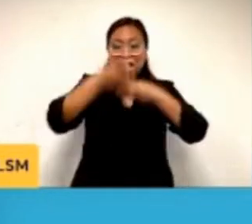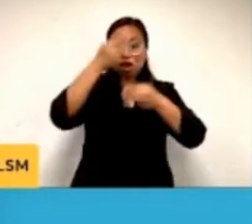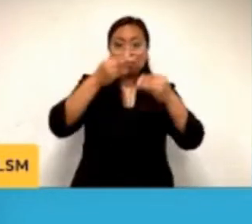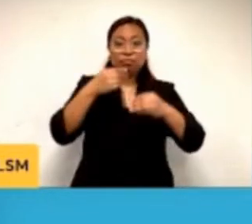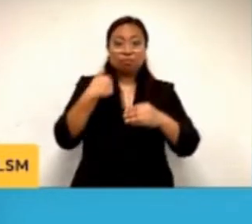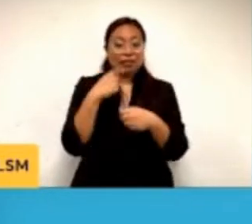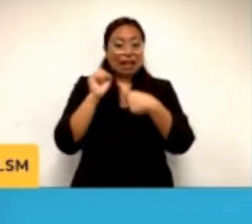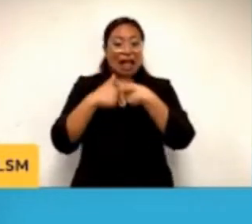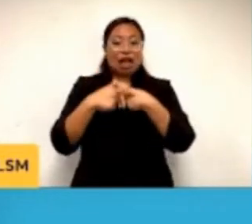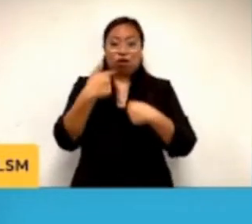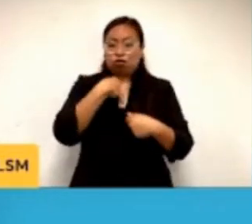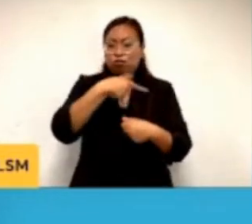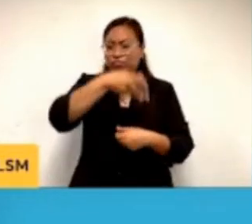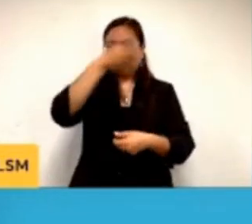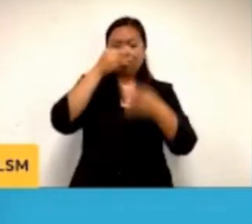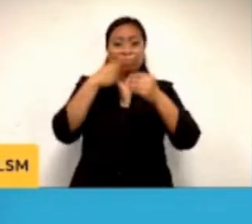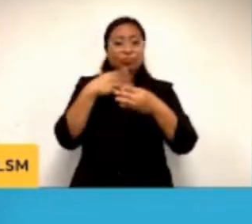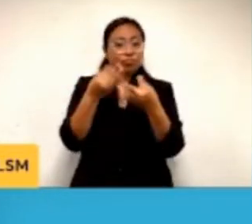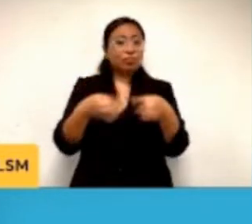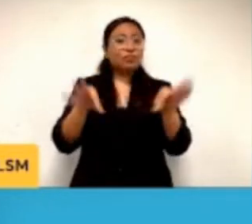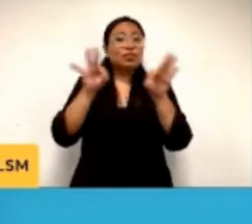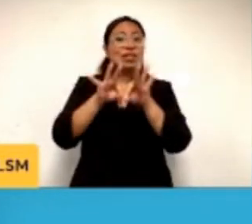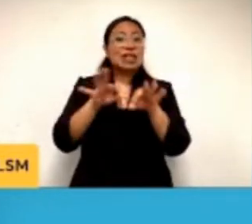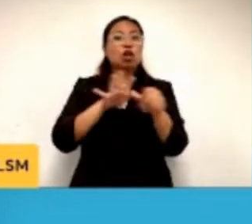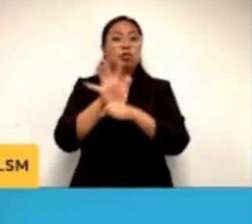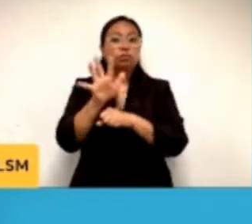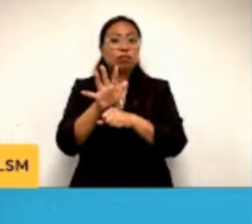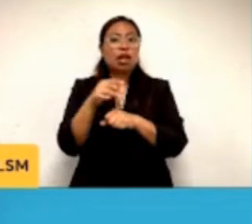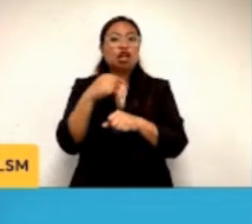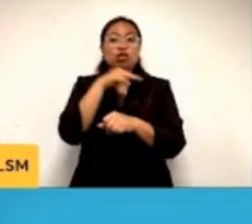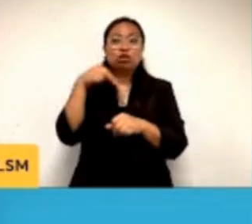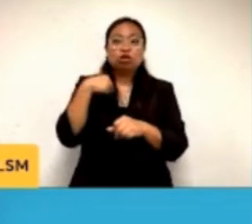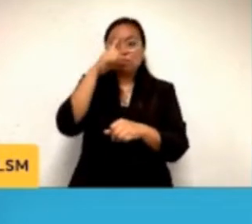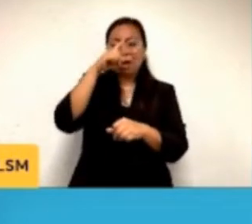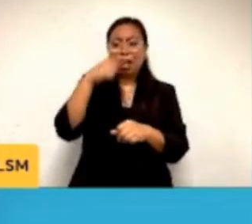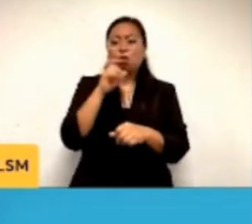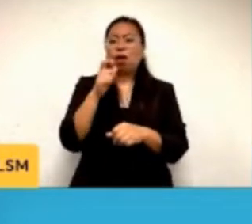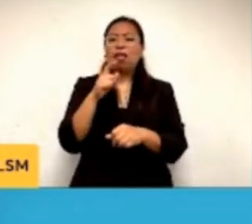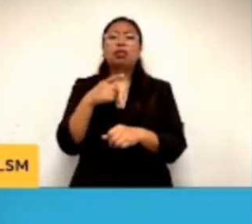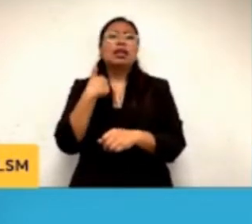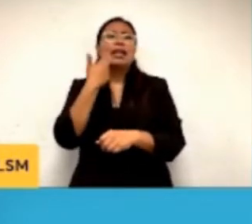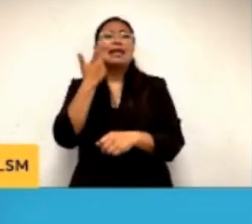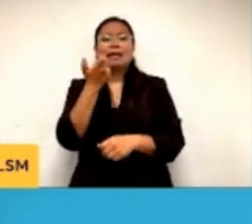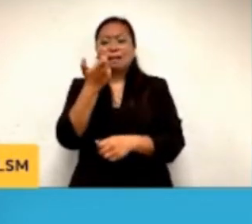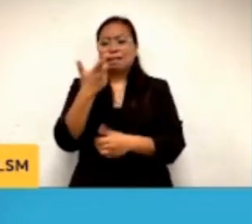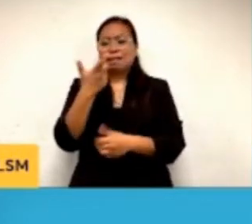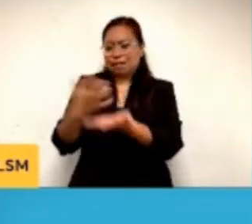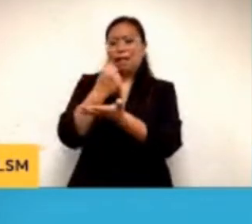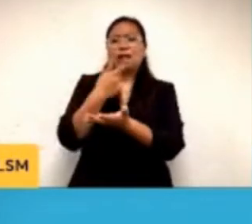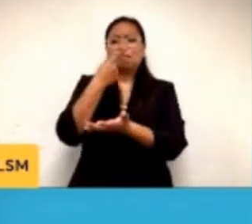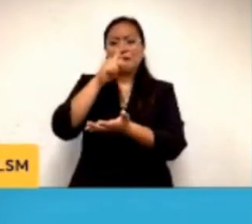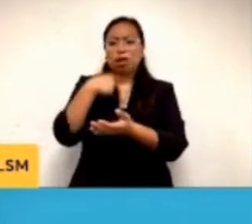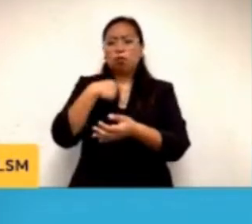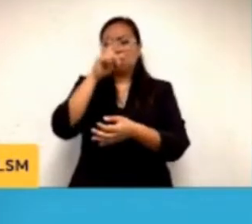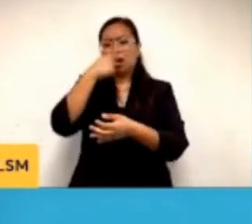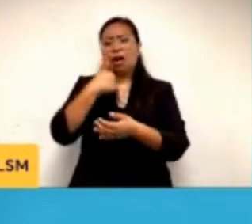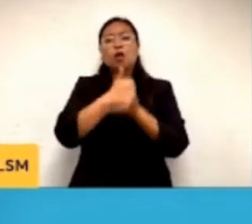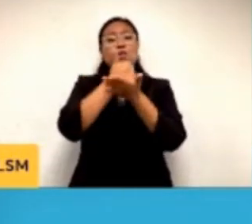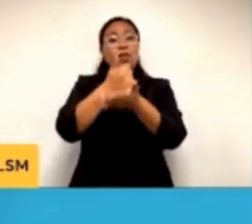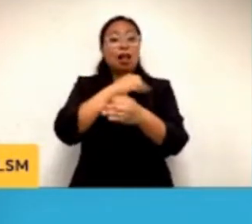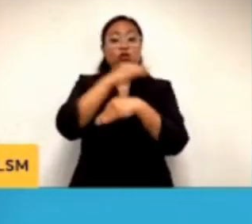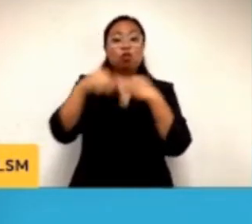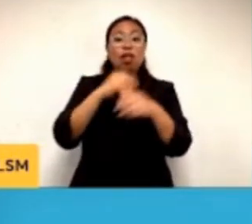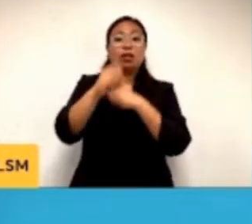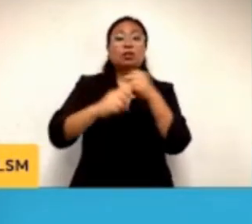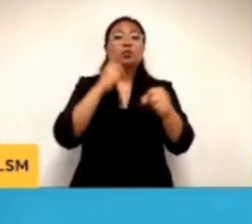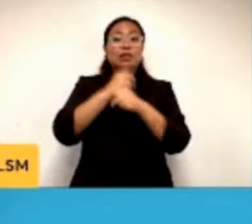aprendido sobre la importancia de generar capital social cuando quieres crear impacto. Y hay algo de lo que yo estoy convencida, que